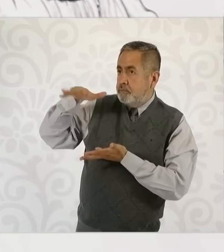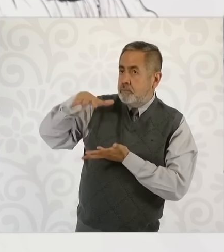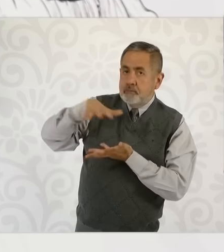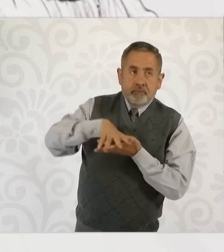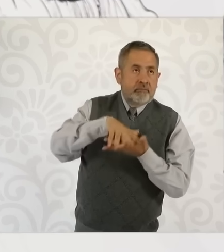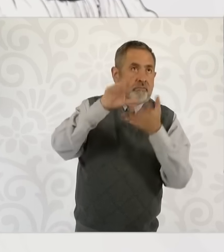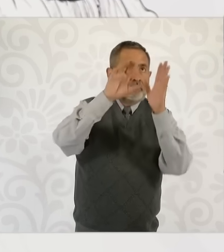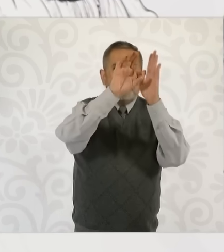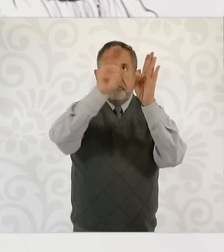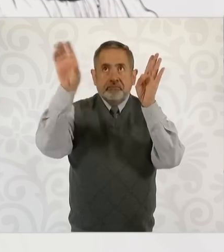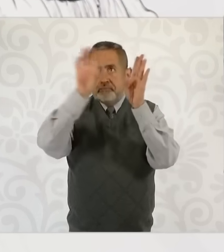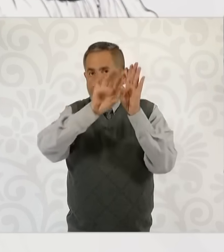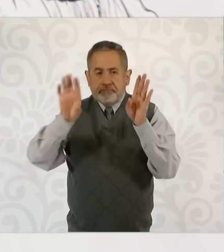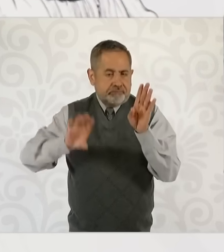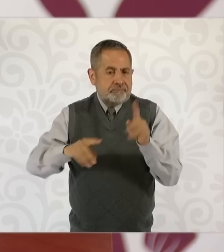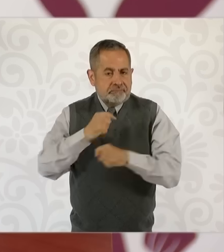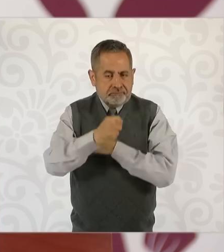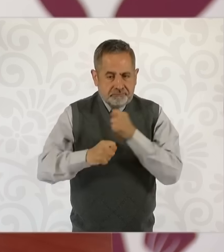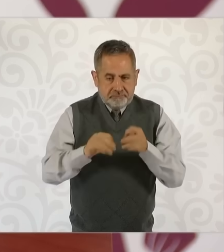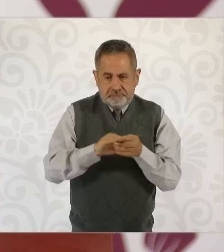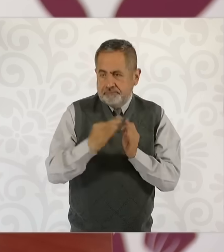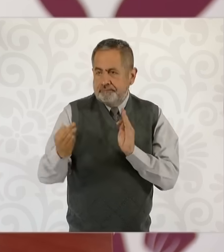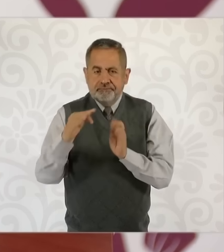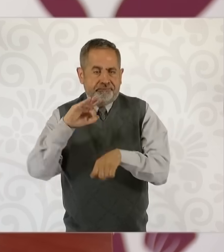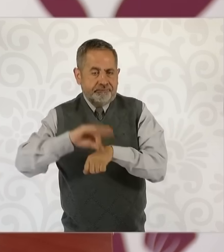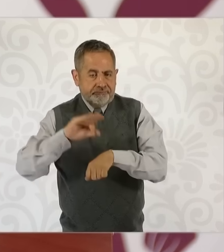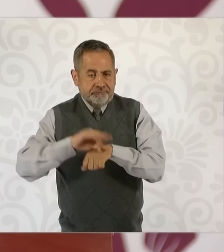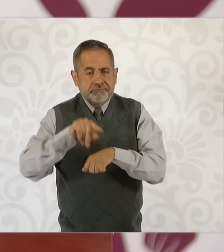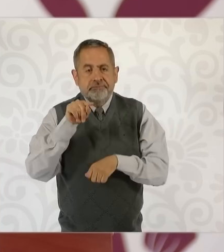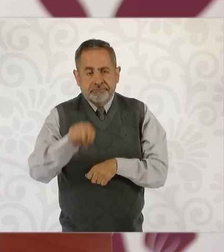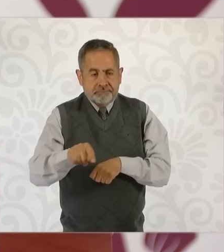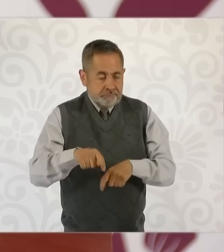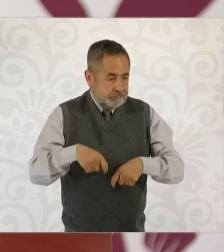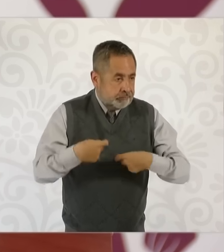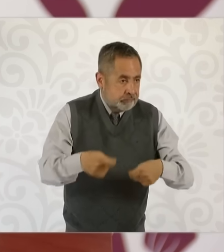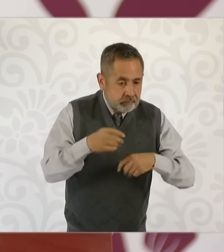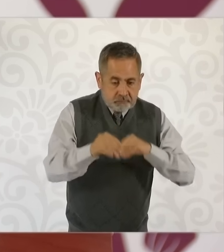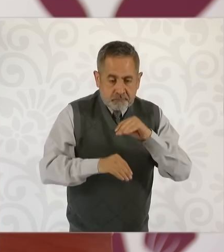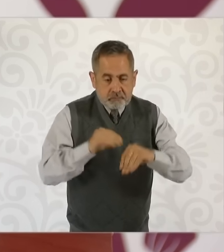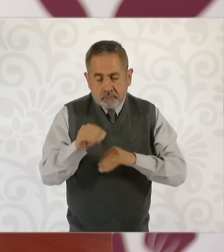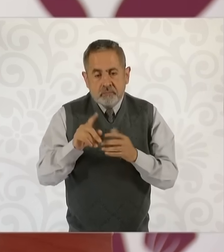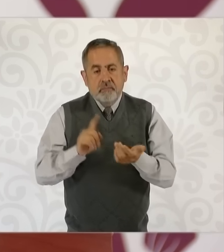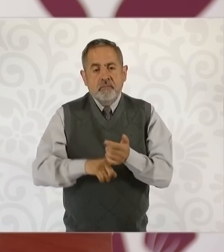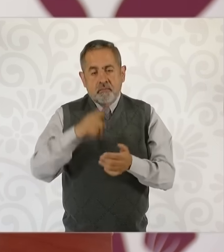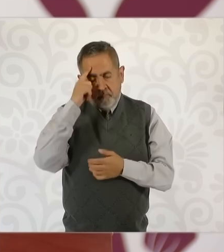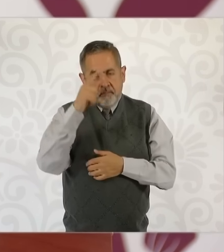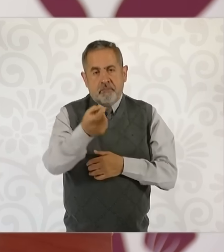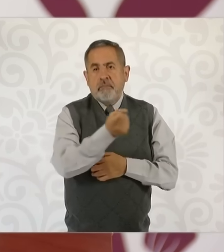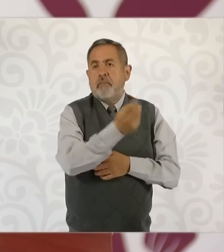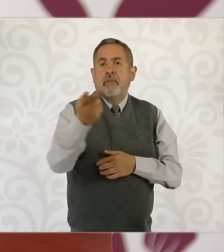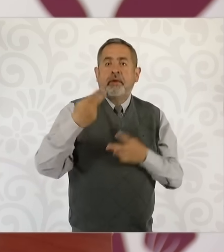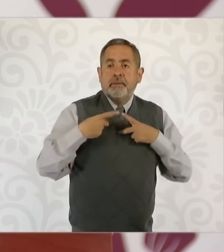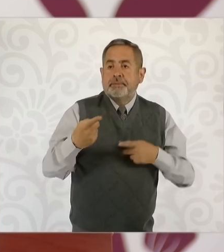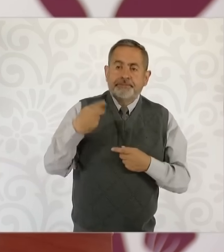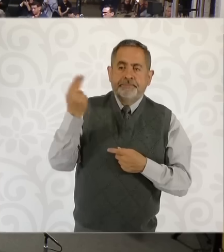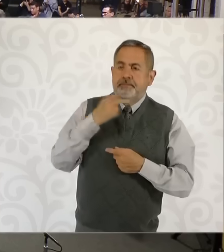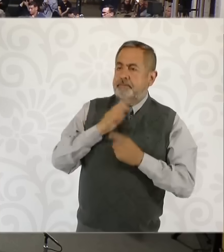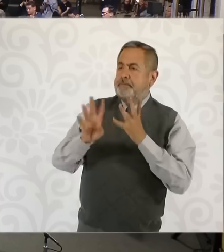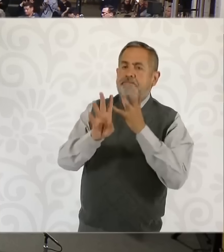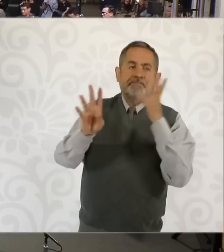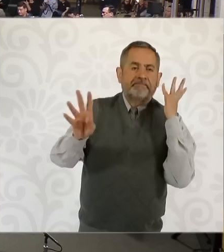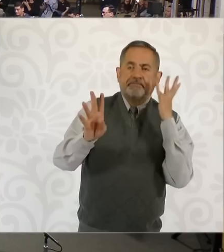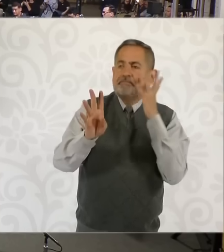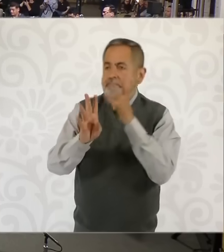la infraestructura, pequeña infraestructura que se requiera para atender afuera de los centros de salud.